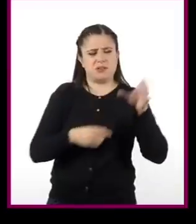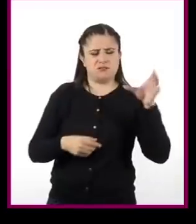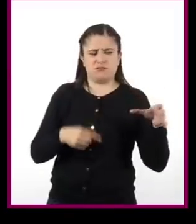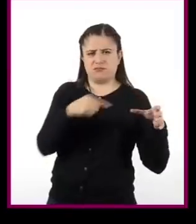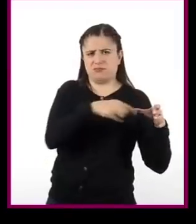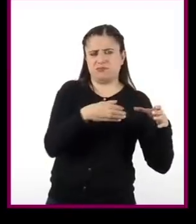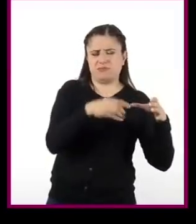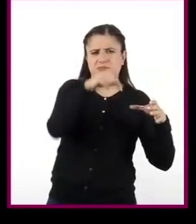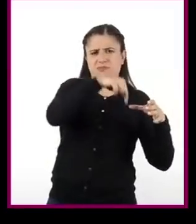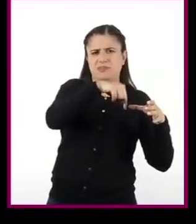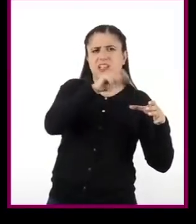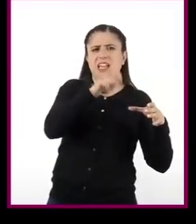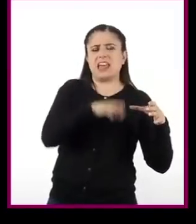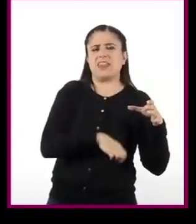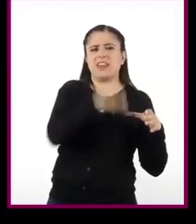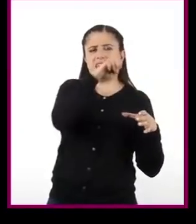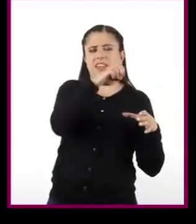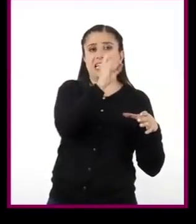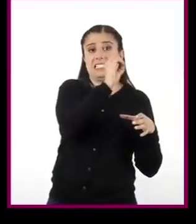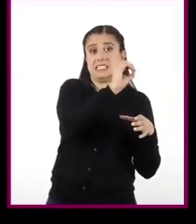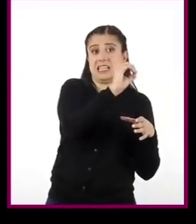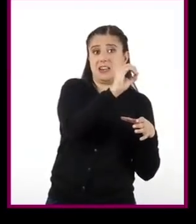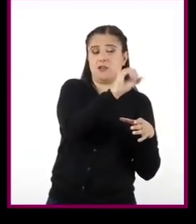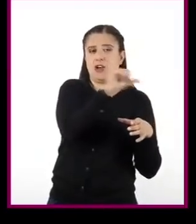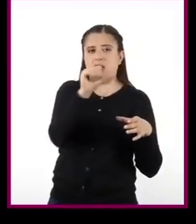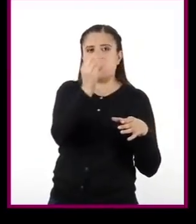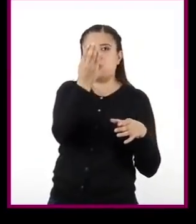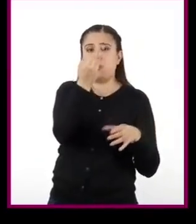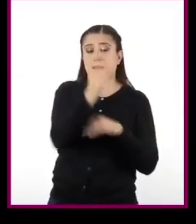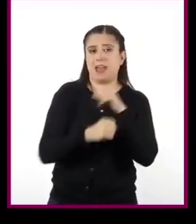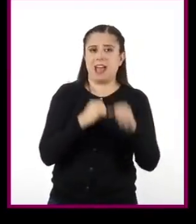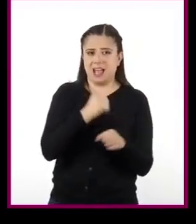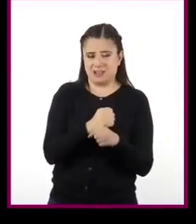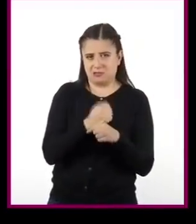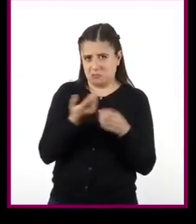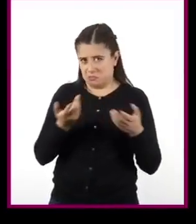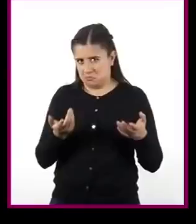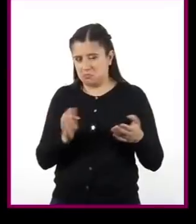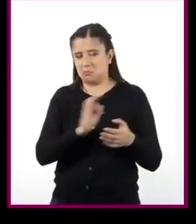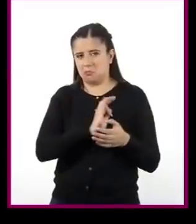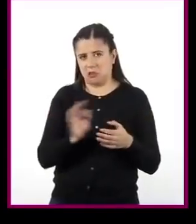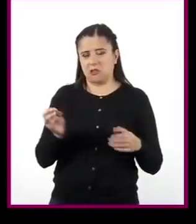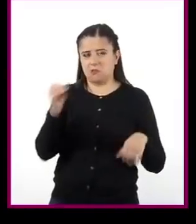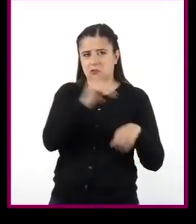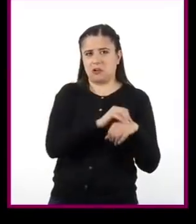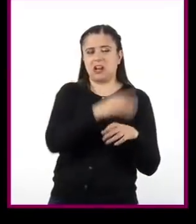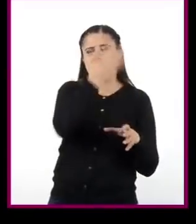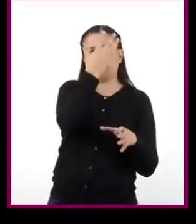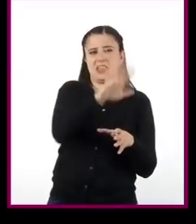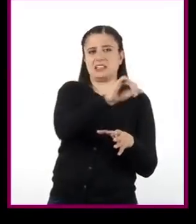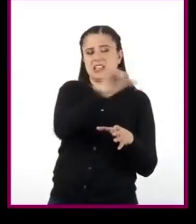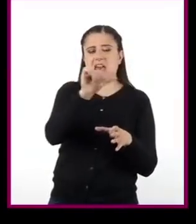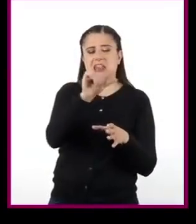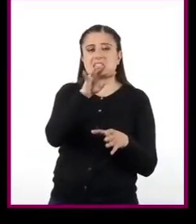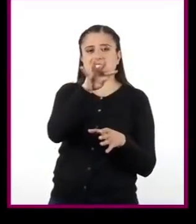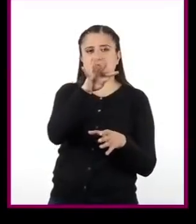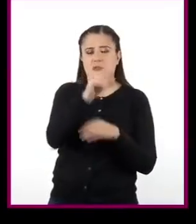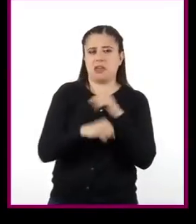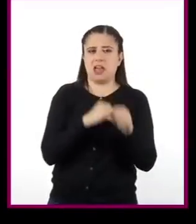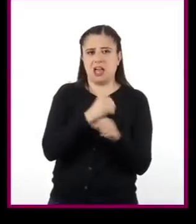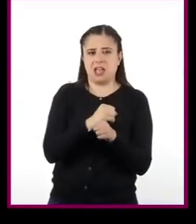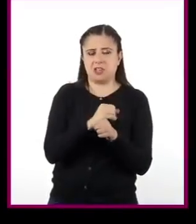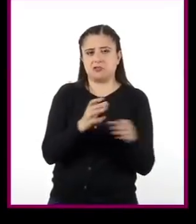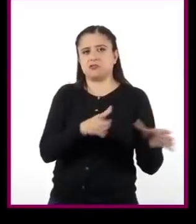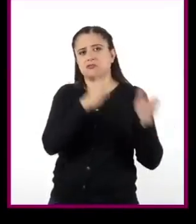la pena poner es la edad de 0 a 9 años, ¿verdad? También podríamos poner de 10 a 19